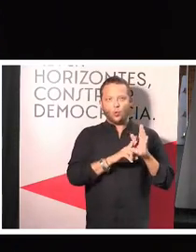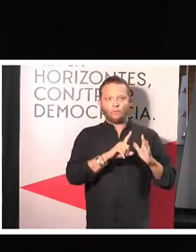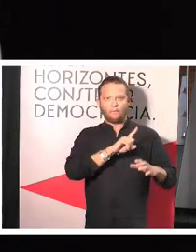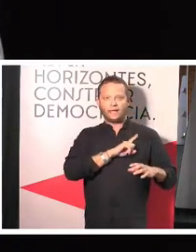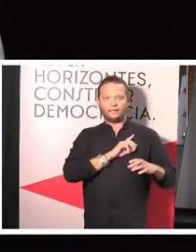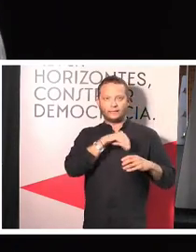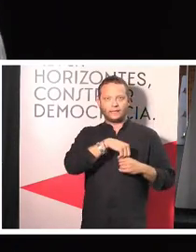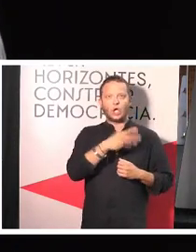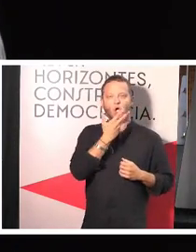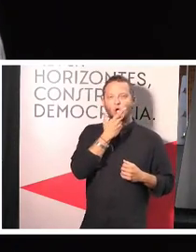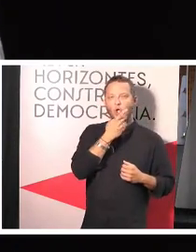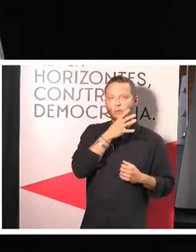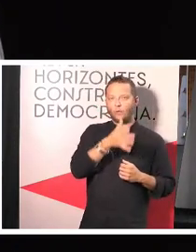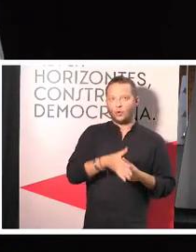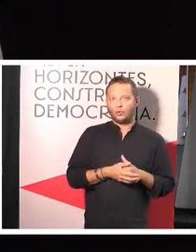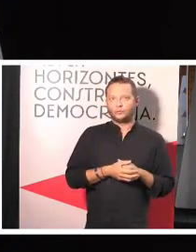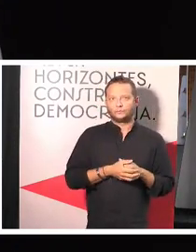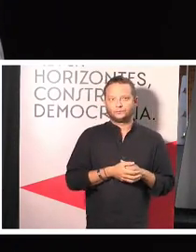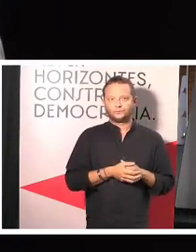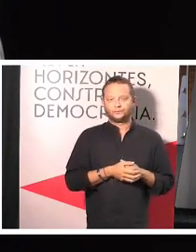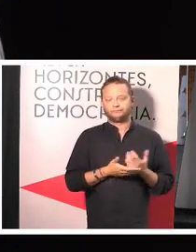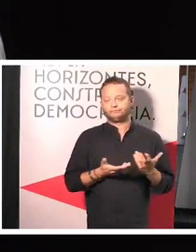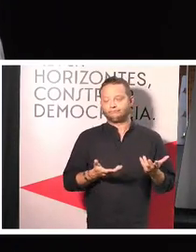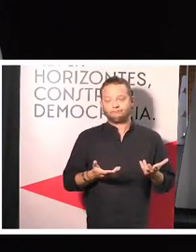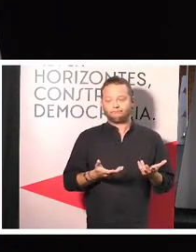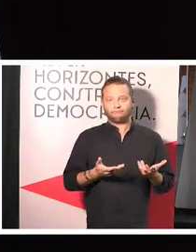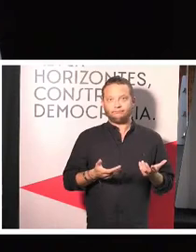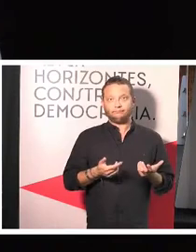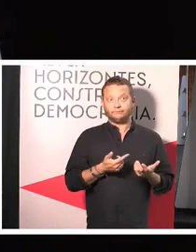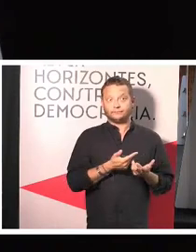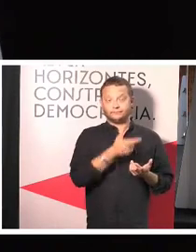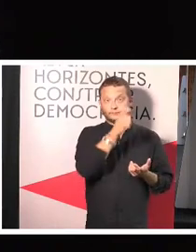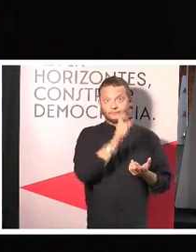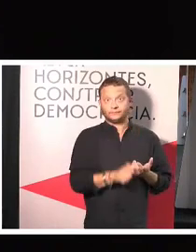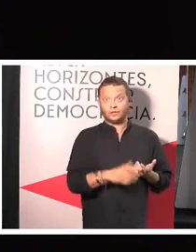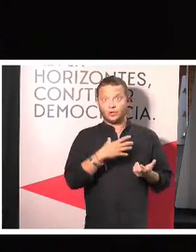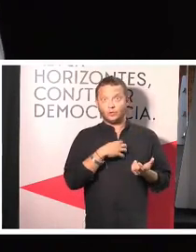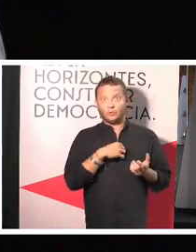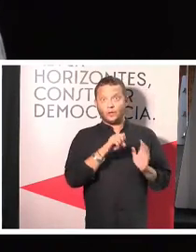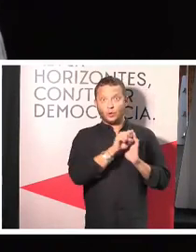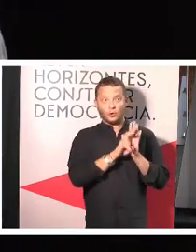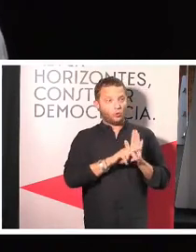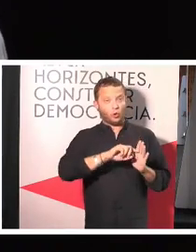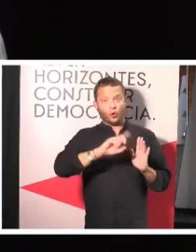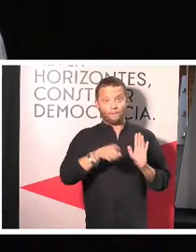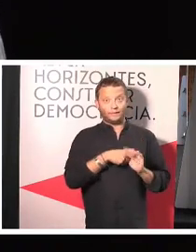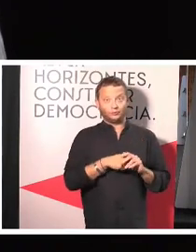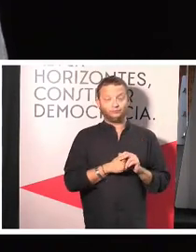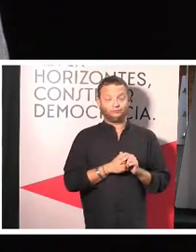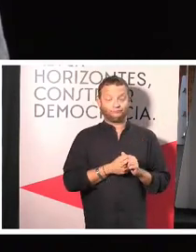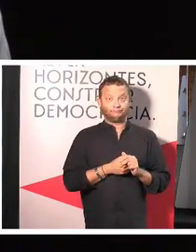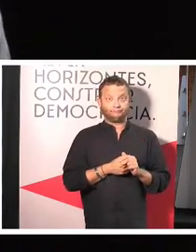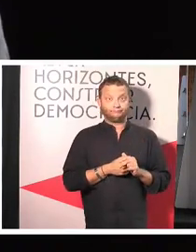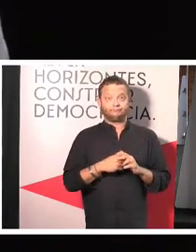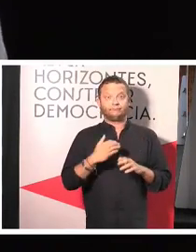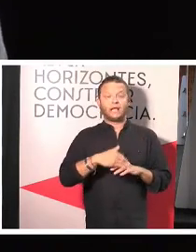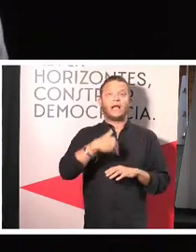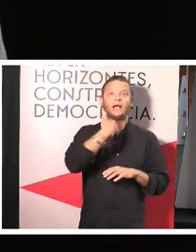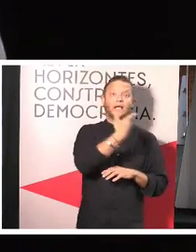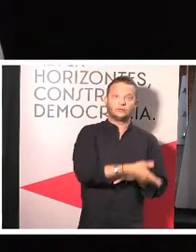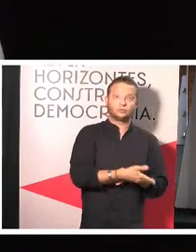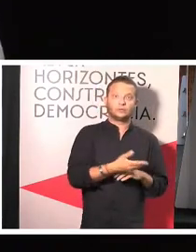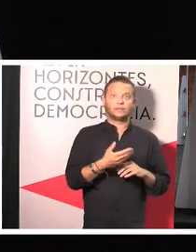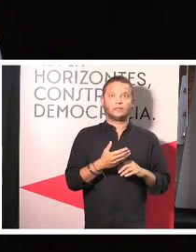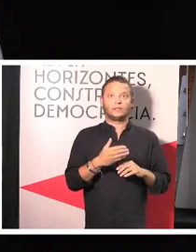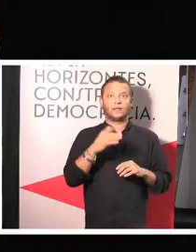también conocido, por lo cual, no puede ser un currículum más completo, ¿no? A su lado está